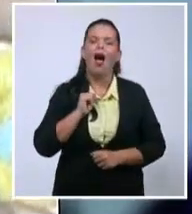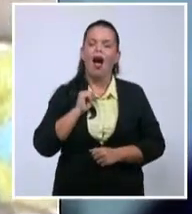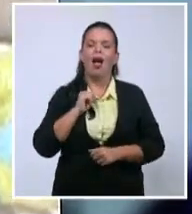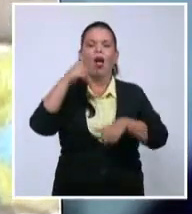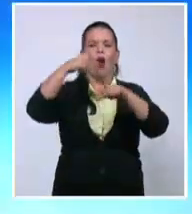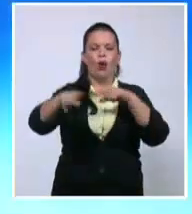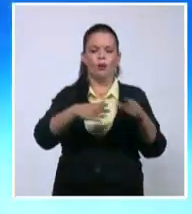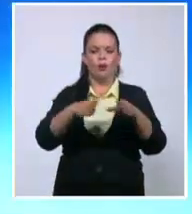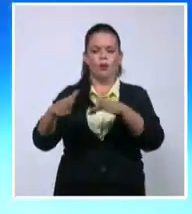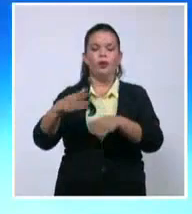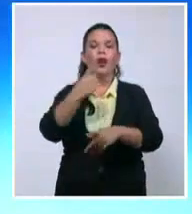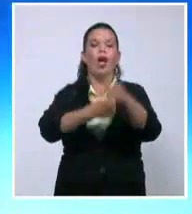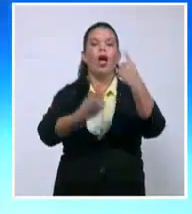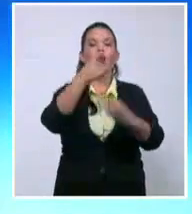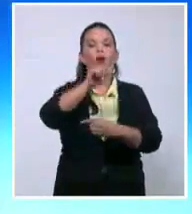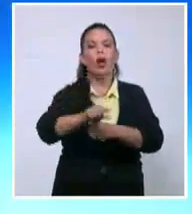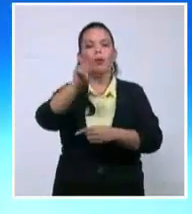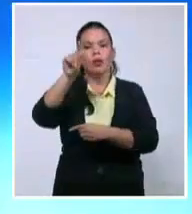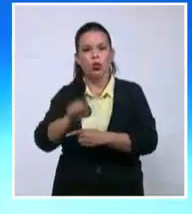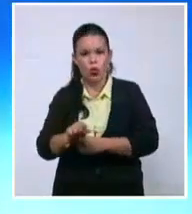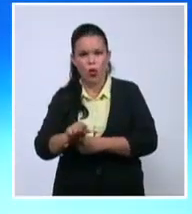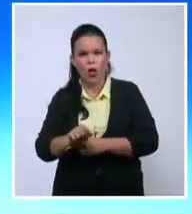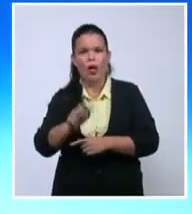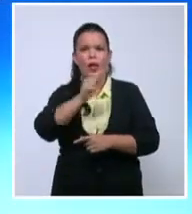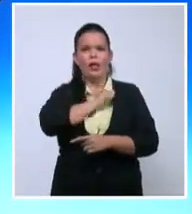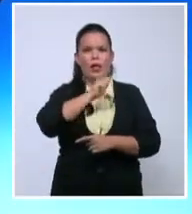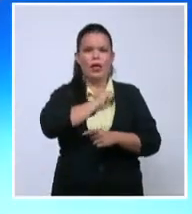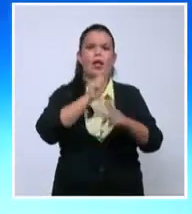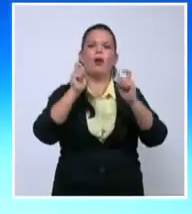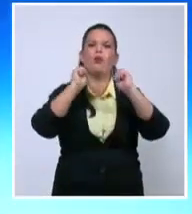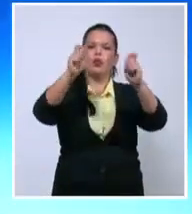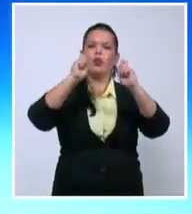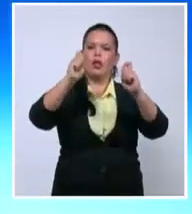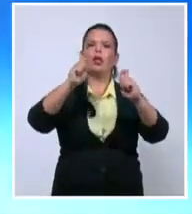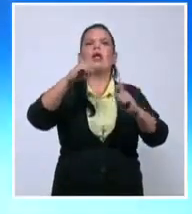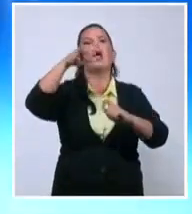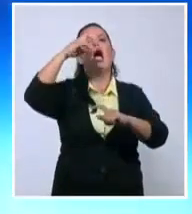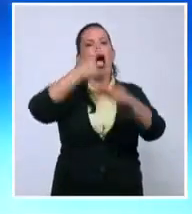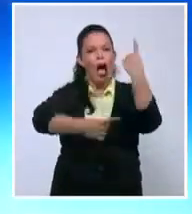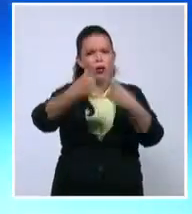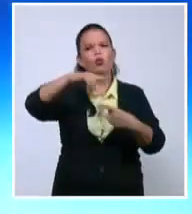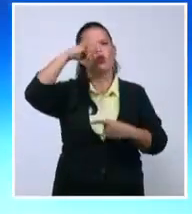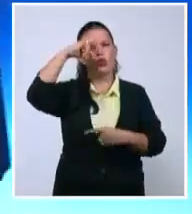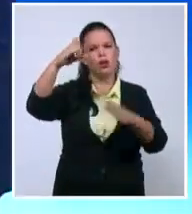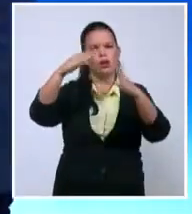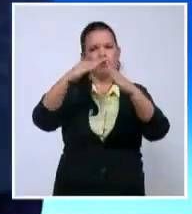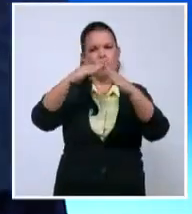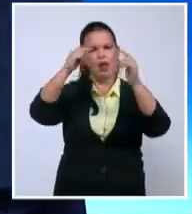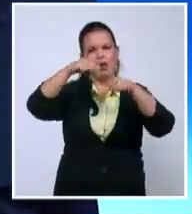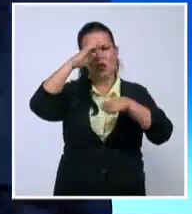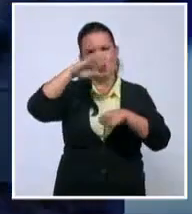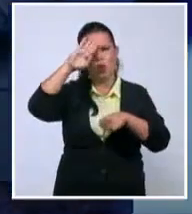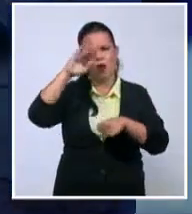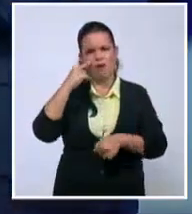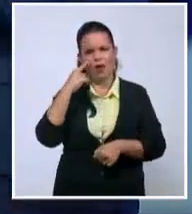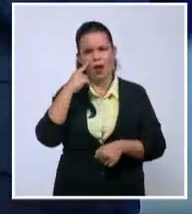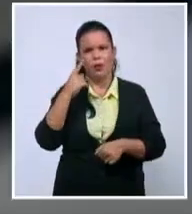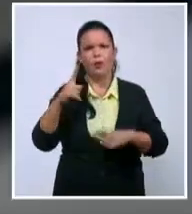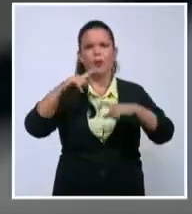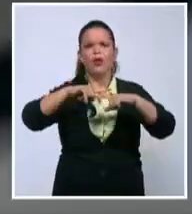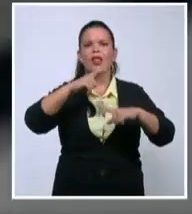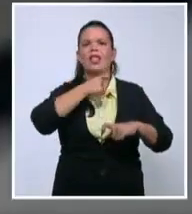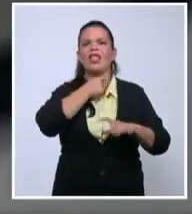están llamando a salir a las calles sí están en Cuba. He puesto dos ejemplos de personas que no lo están. Ketty Méndez. Vamos al perfil de